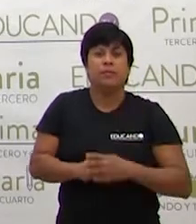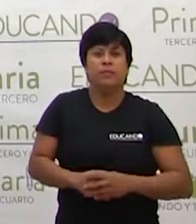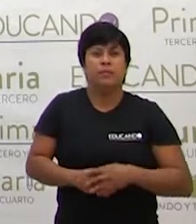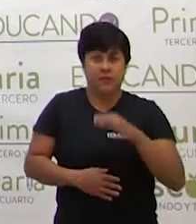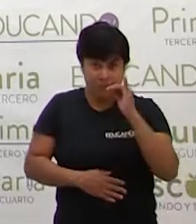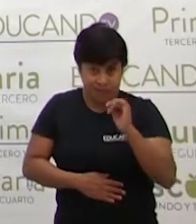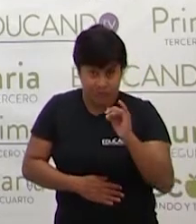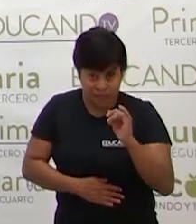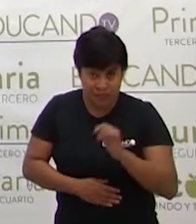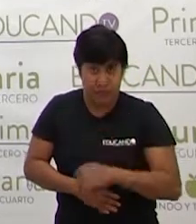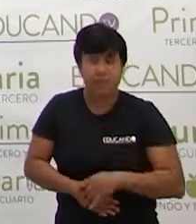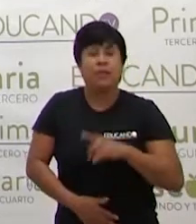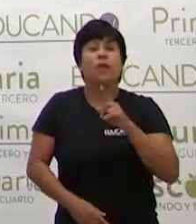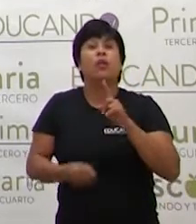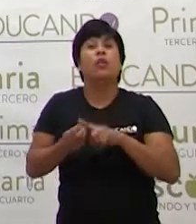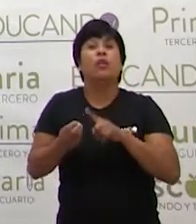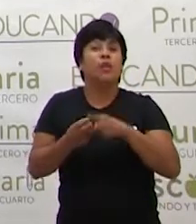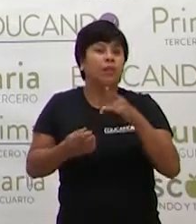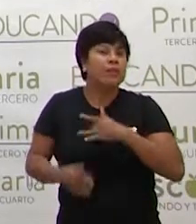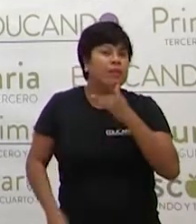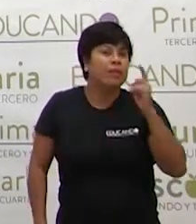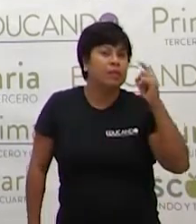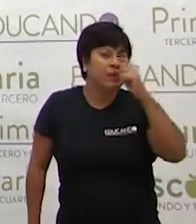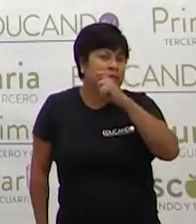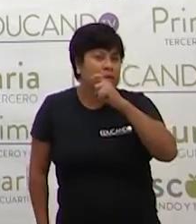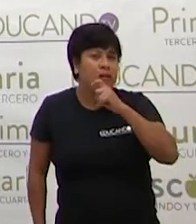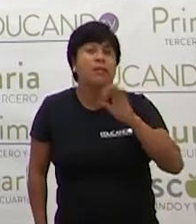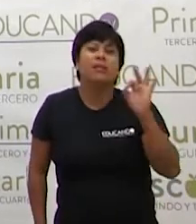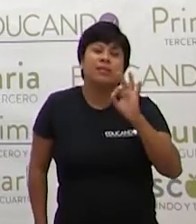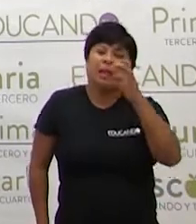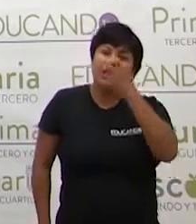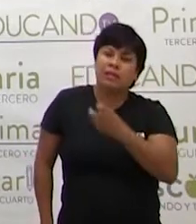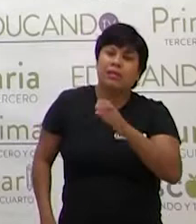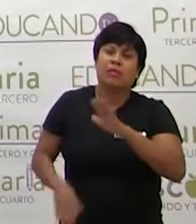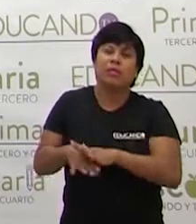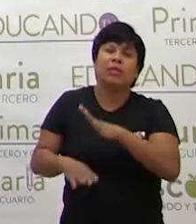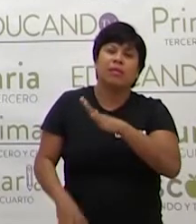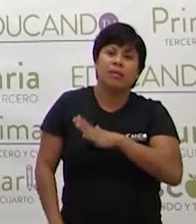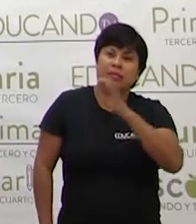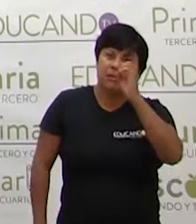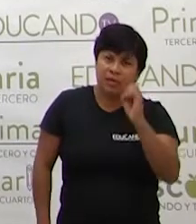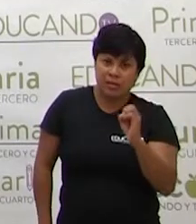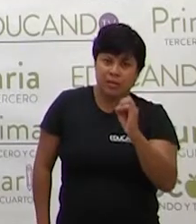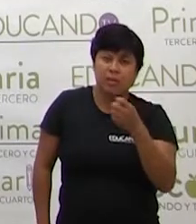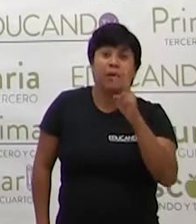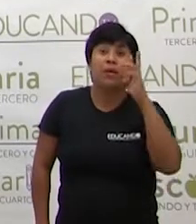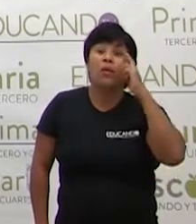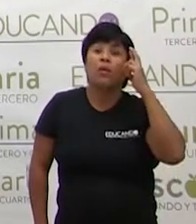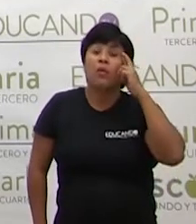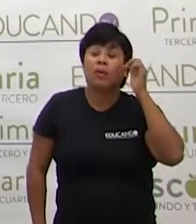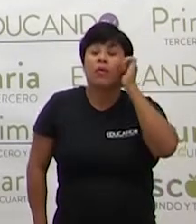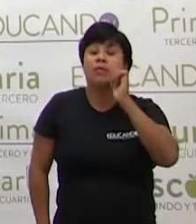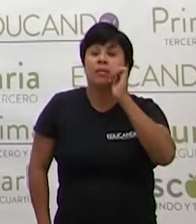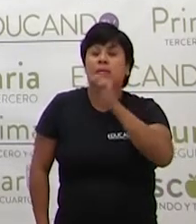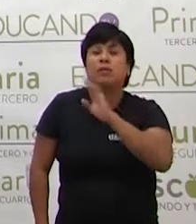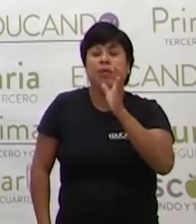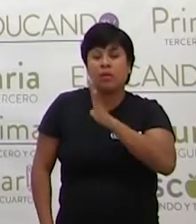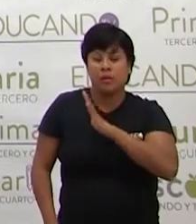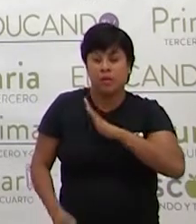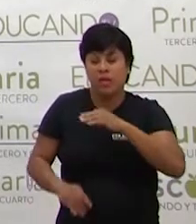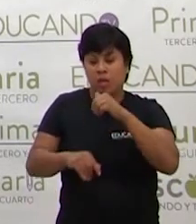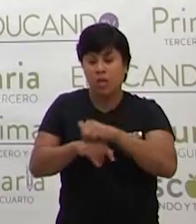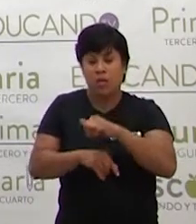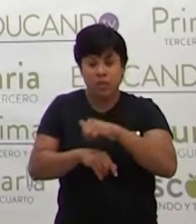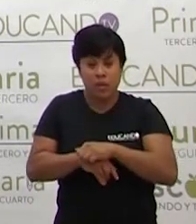3,892. ¿Sí? ¿Dónde se te complicaría un poquito? A lo mejor aquí porque tiene un 0, ¿verdad? Pero recuerda que siempre que vayamos a llegar a